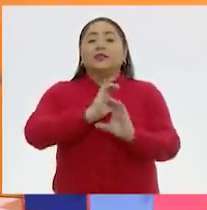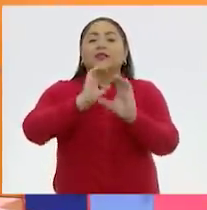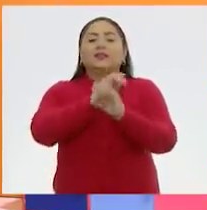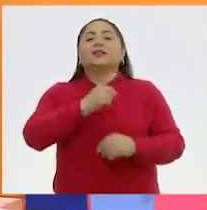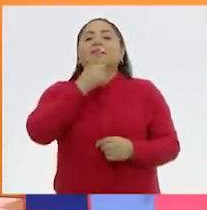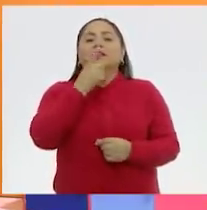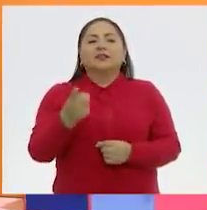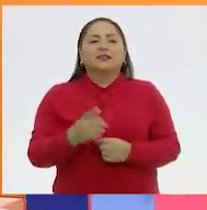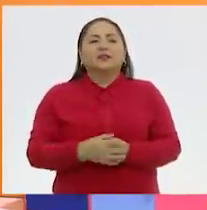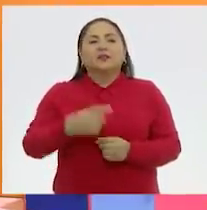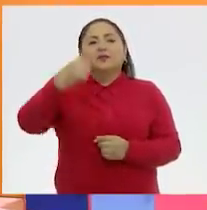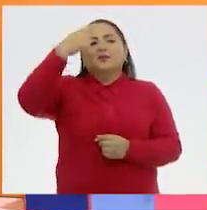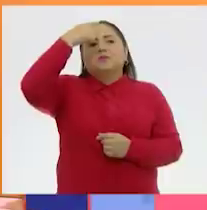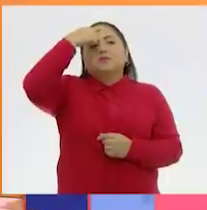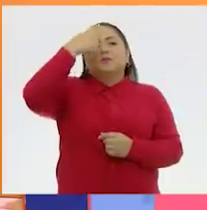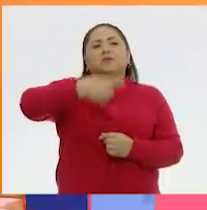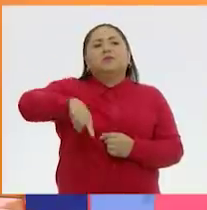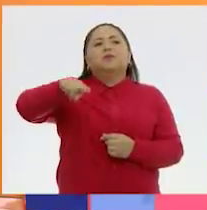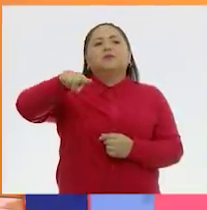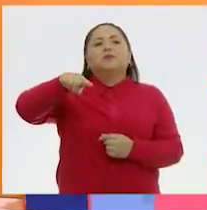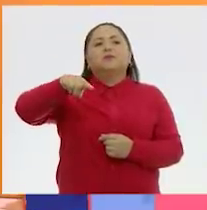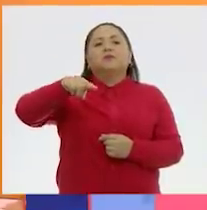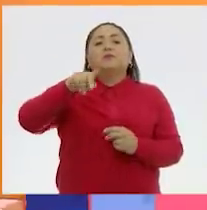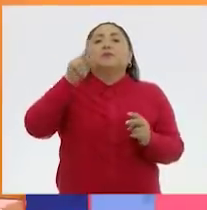así, paramos y